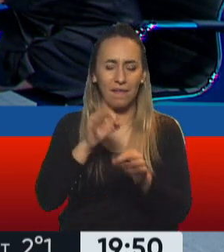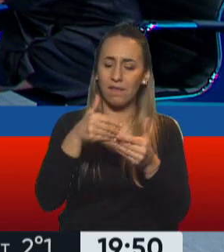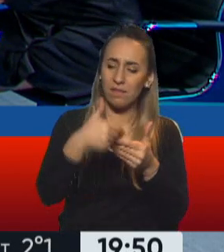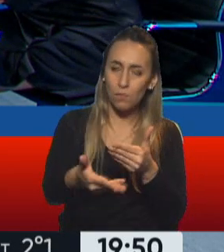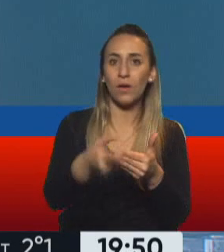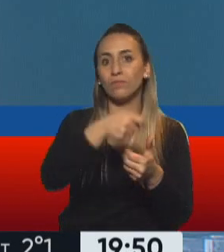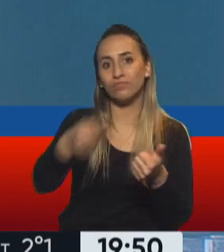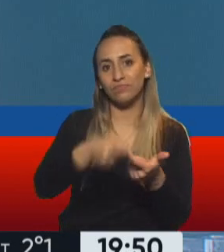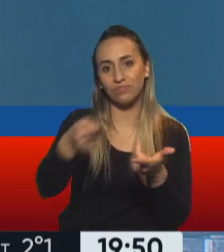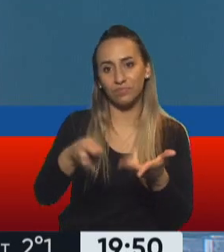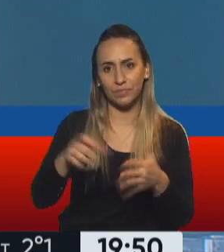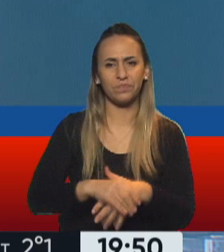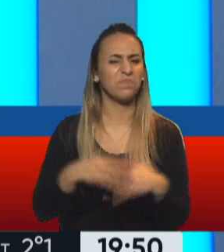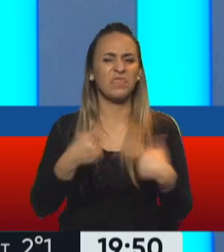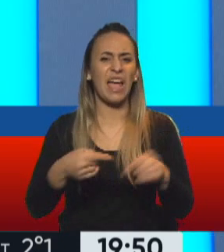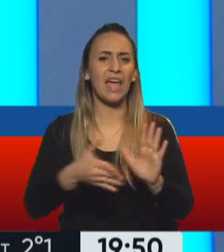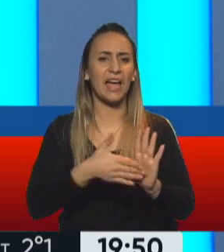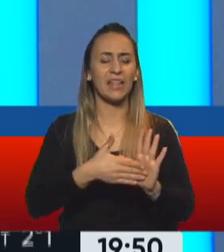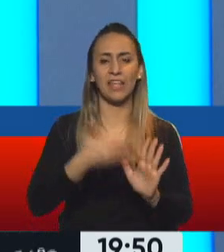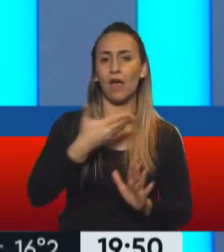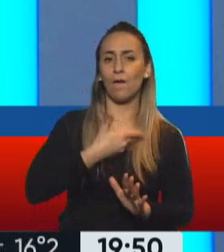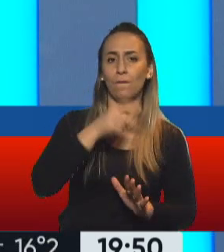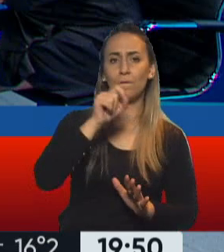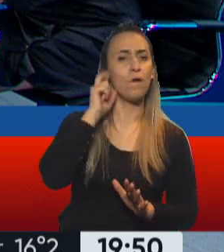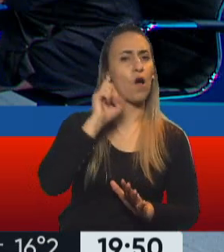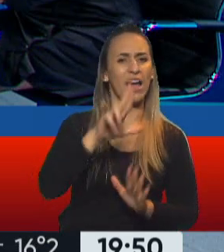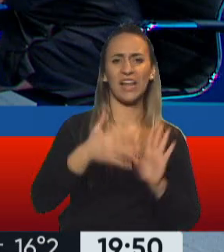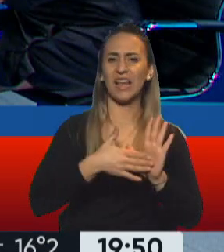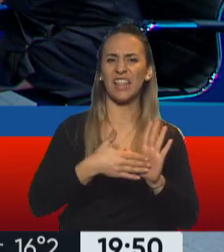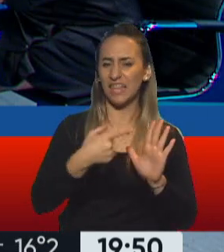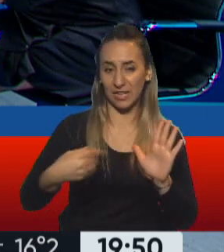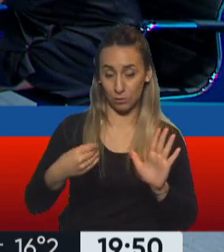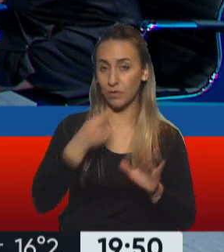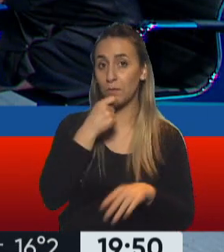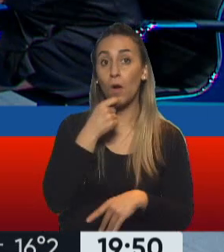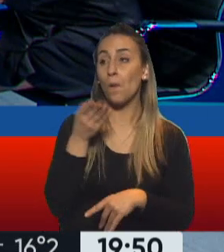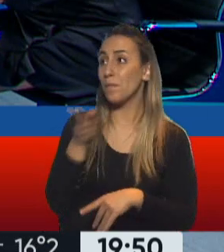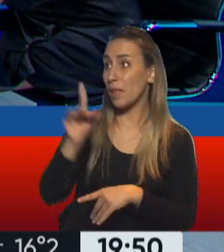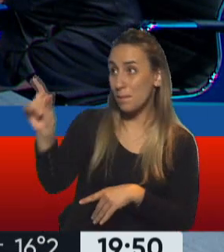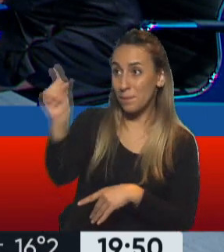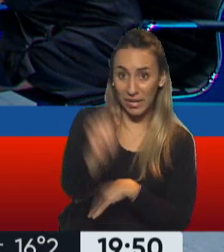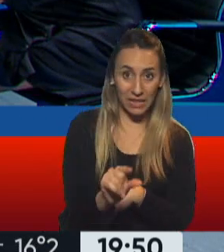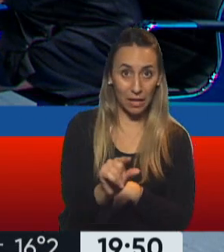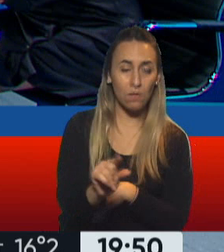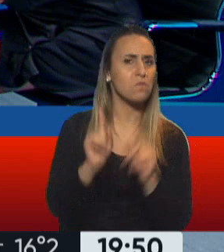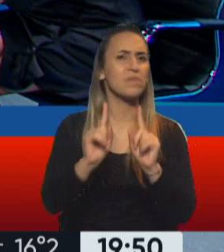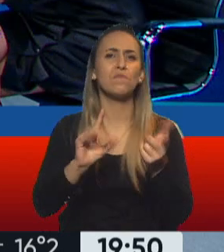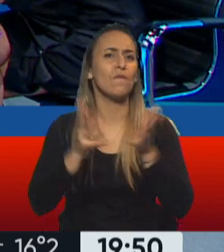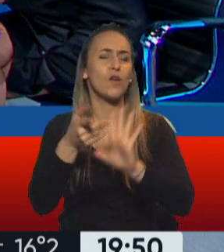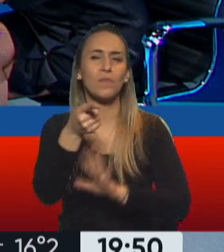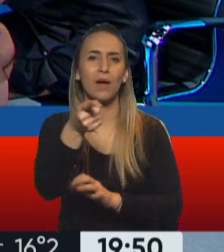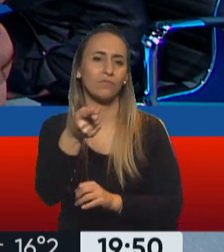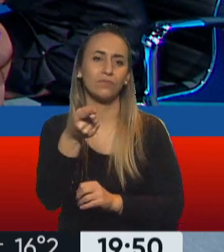obtener que es garantía fogari fogaba la garantía significa cuando sacas un crédito de la misma forma que cuando vas a a